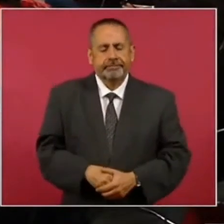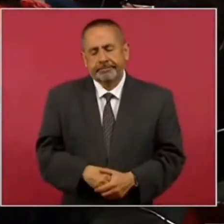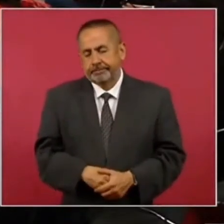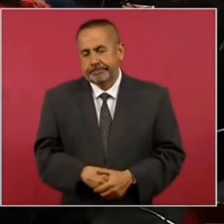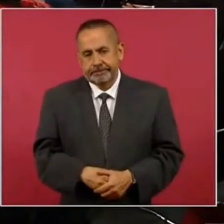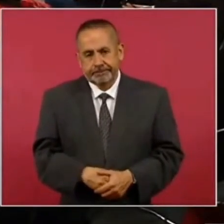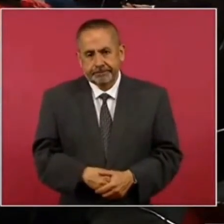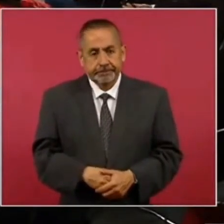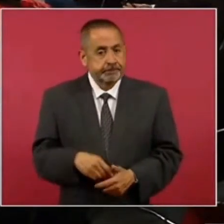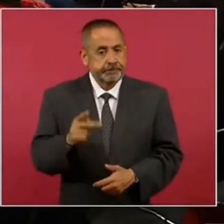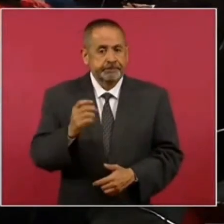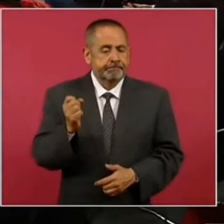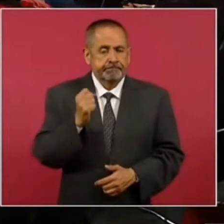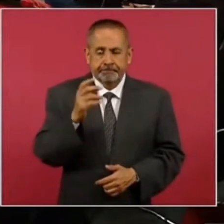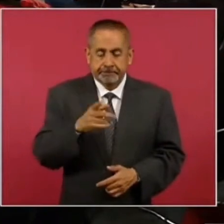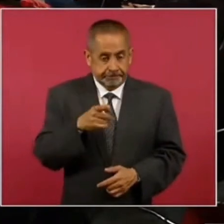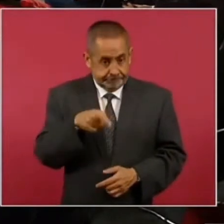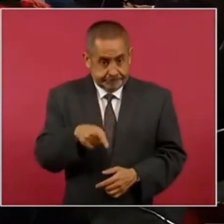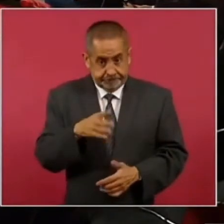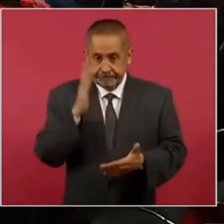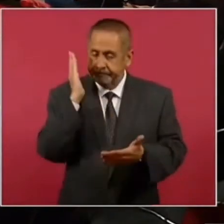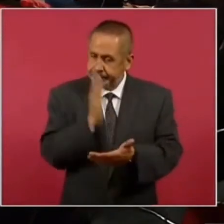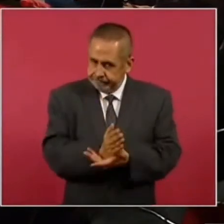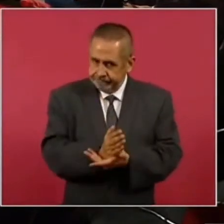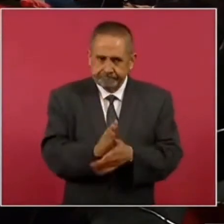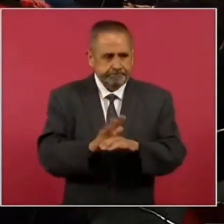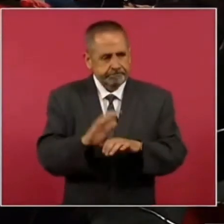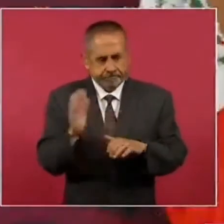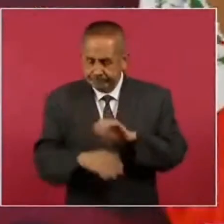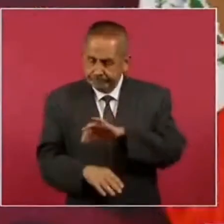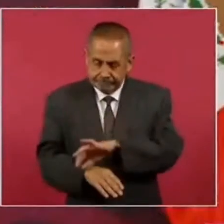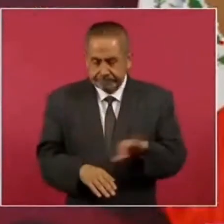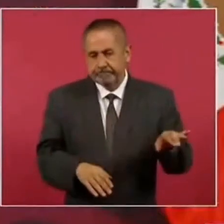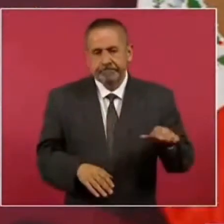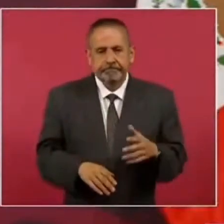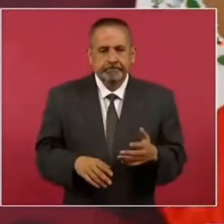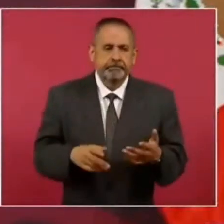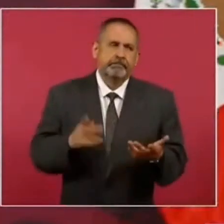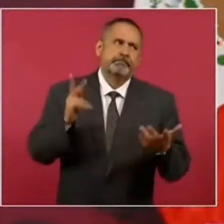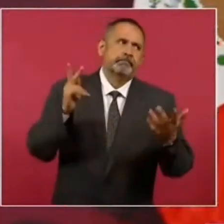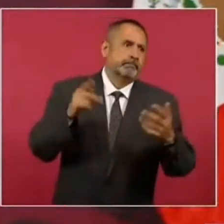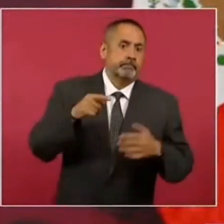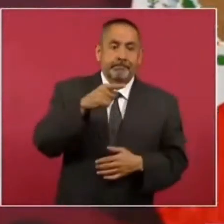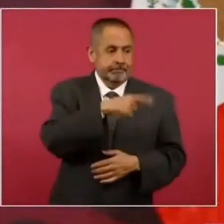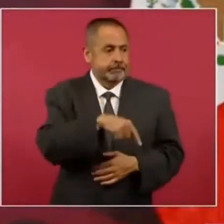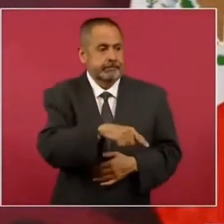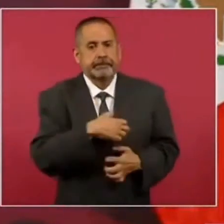entonces, afortunadamente, pues esto ya no está sucediendo, nada más que están